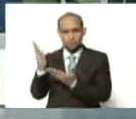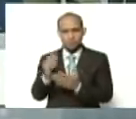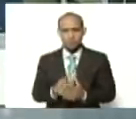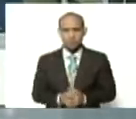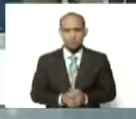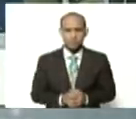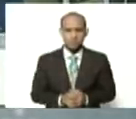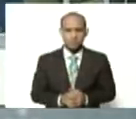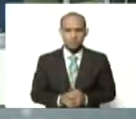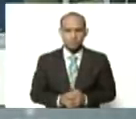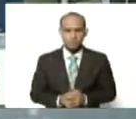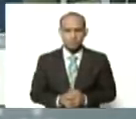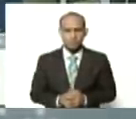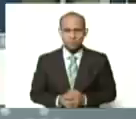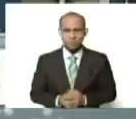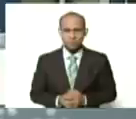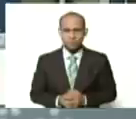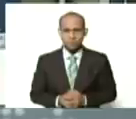Adelante, Omar.